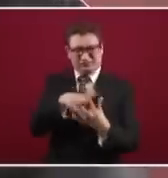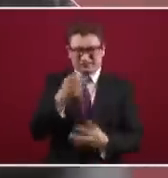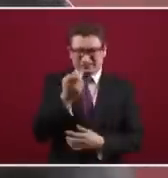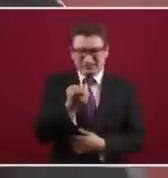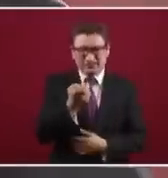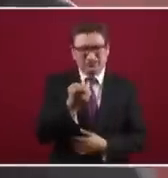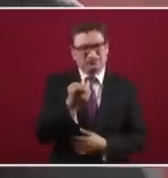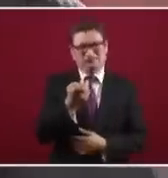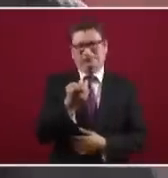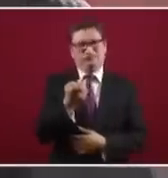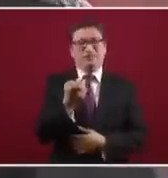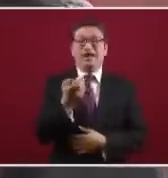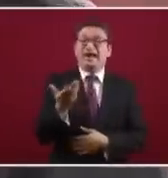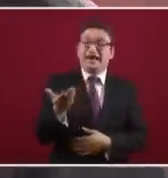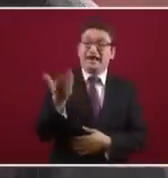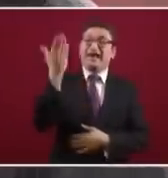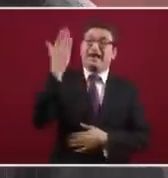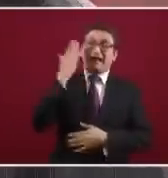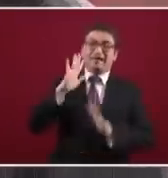ya demostró